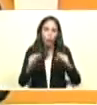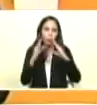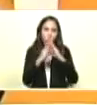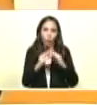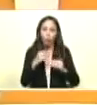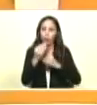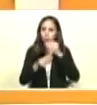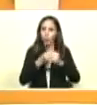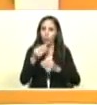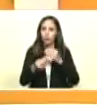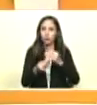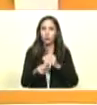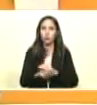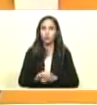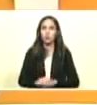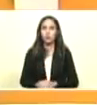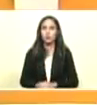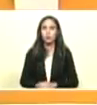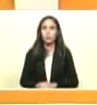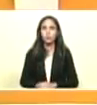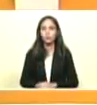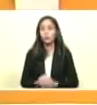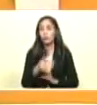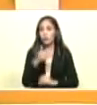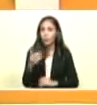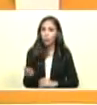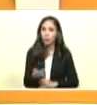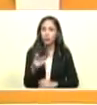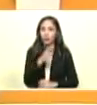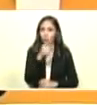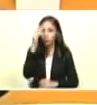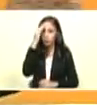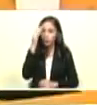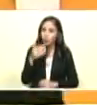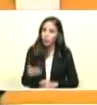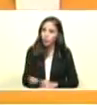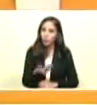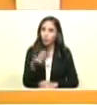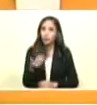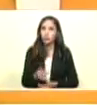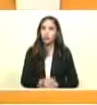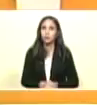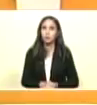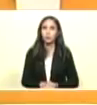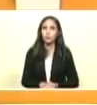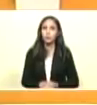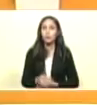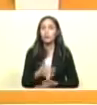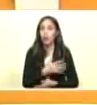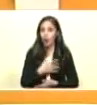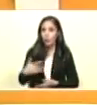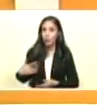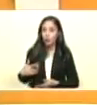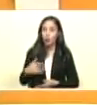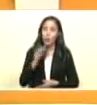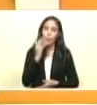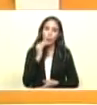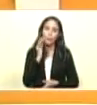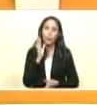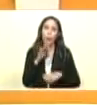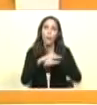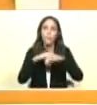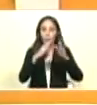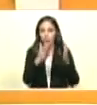nacionales, internacionales. Esto es muy importante. Yo quisiera que el ministro Hubert Roa me hiciera un comentario sobre